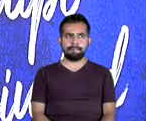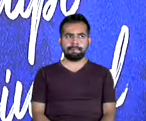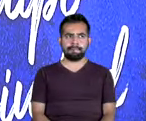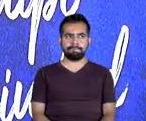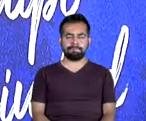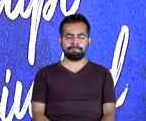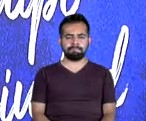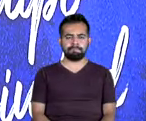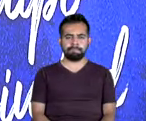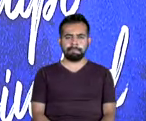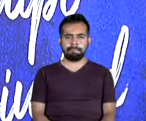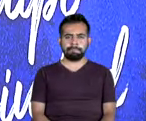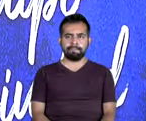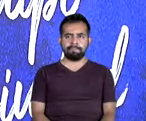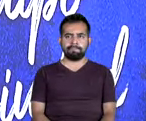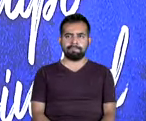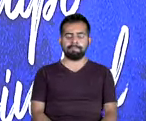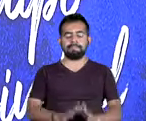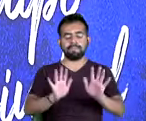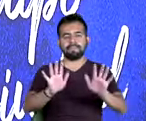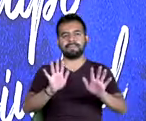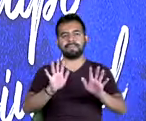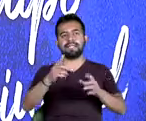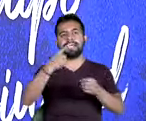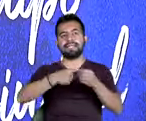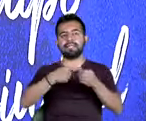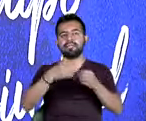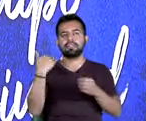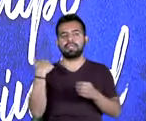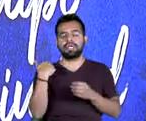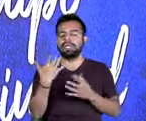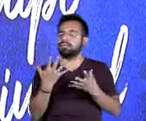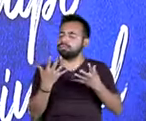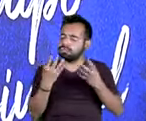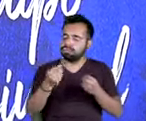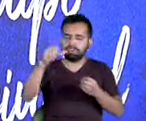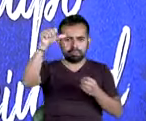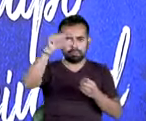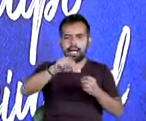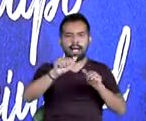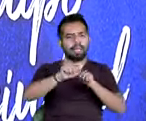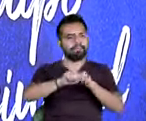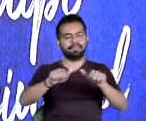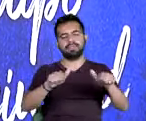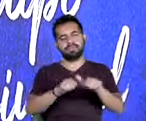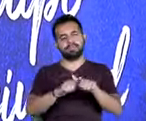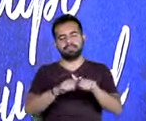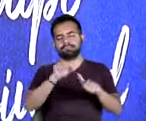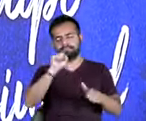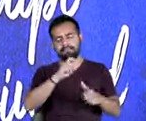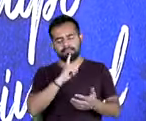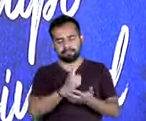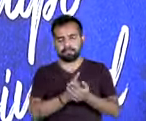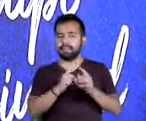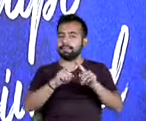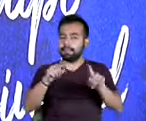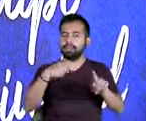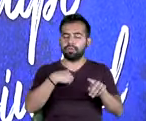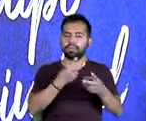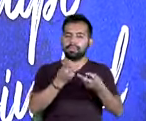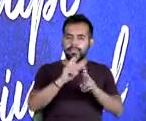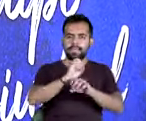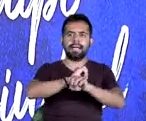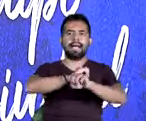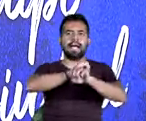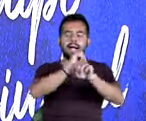Mire, Quito tiene pésimas administraciones de las tres últimas. Yo no he cambiado de parecer sobre esto, ¿sí? Ahora, también soy claro de que